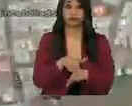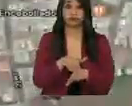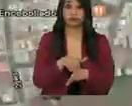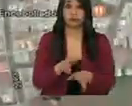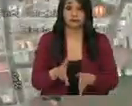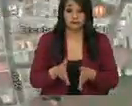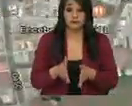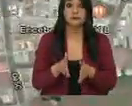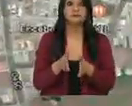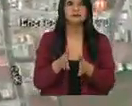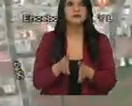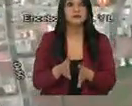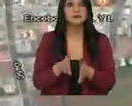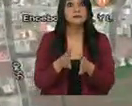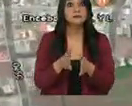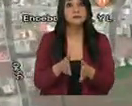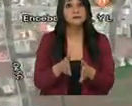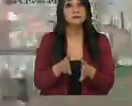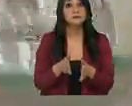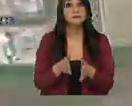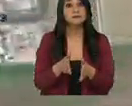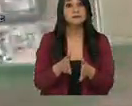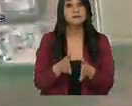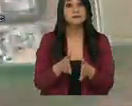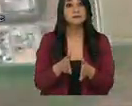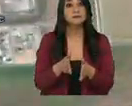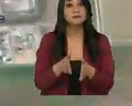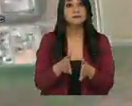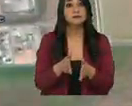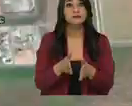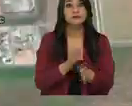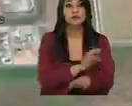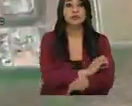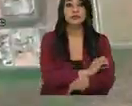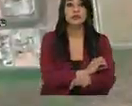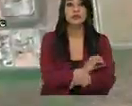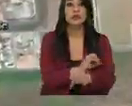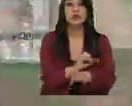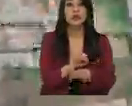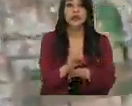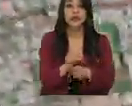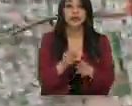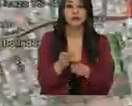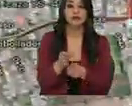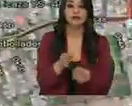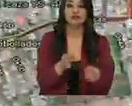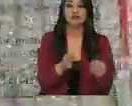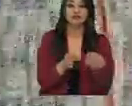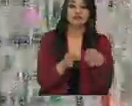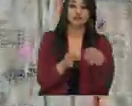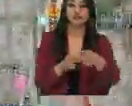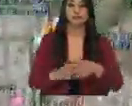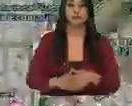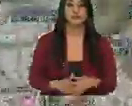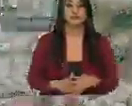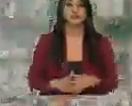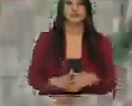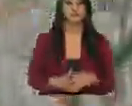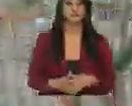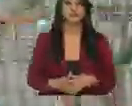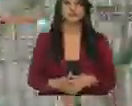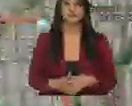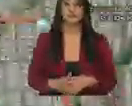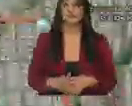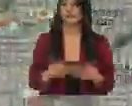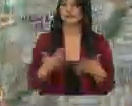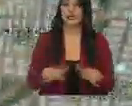que estamos viendo es la famosa vía que une a la occidental, ahí lo estamos viendo, o a la Mariscal Sucre, que tiene